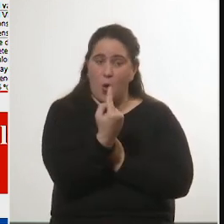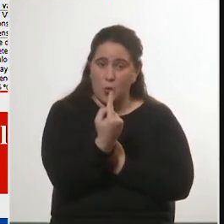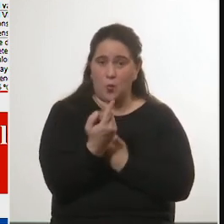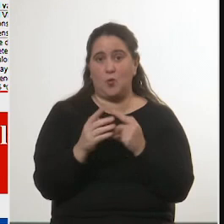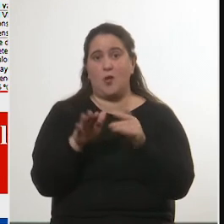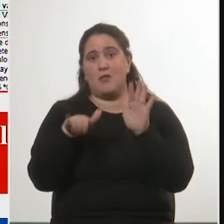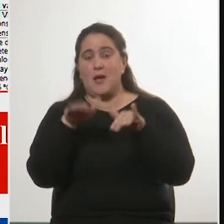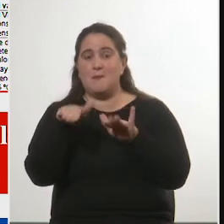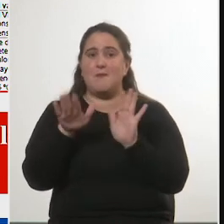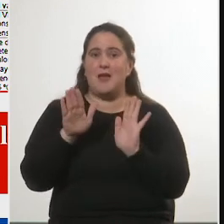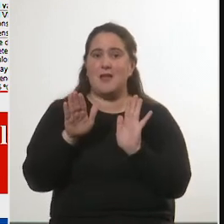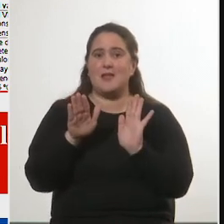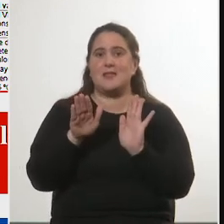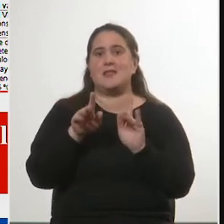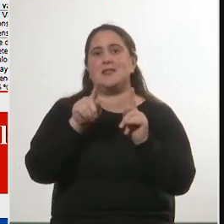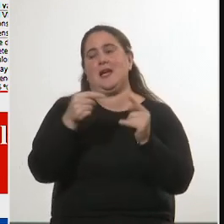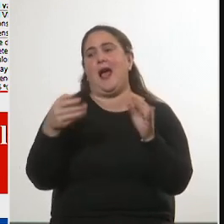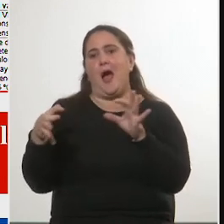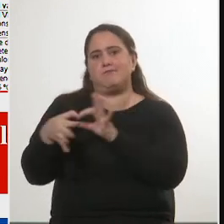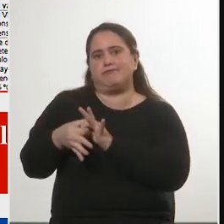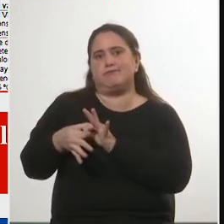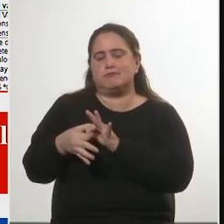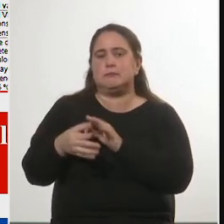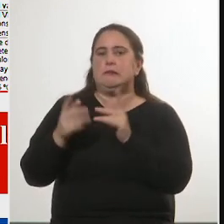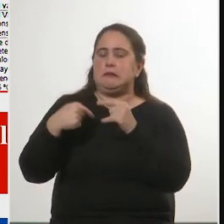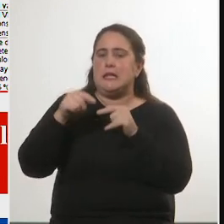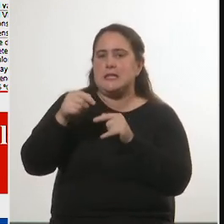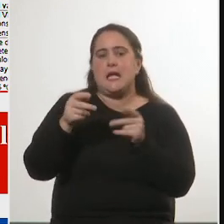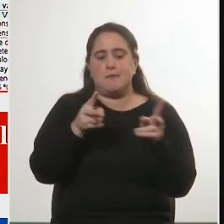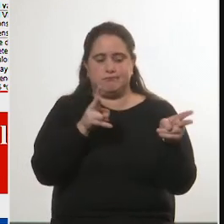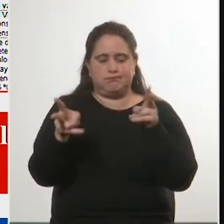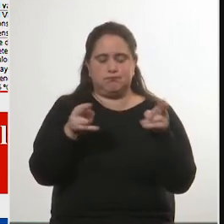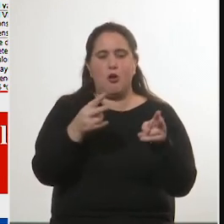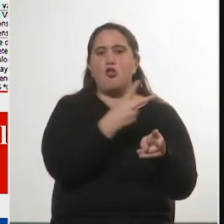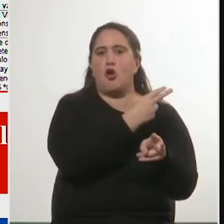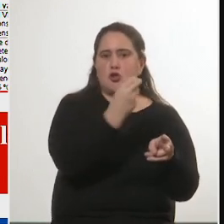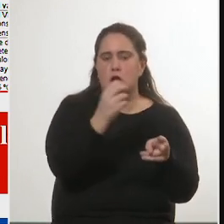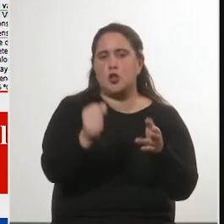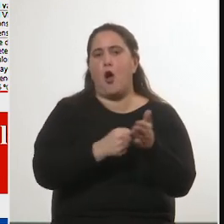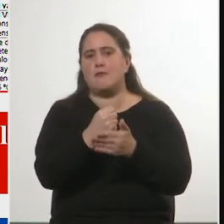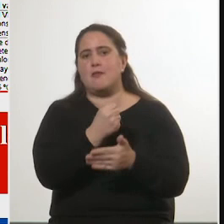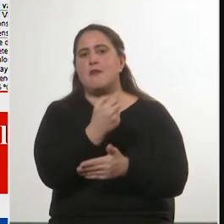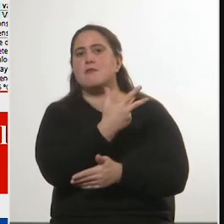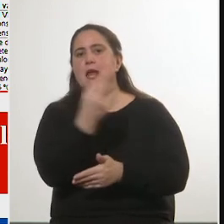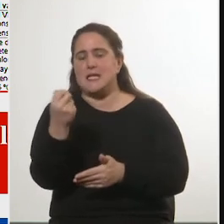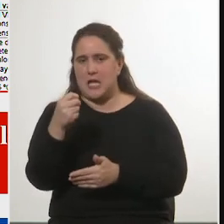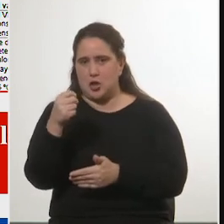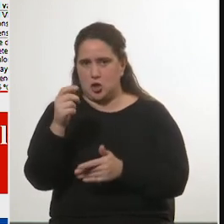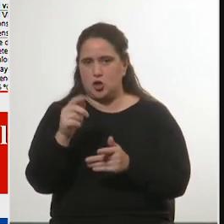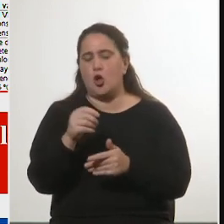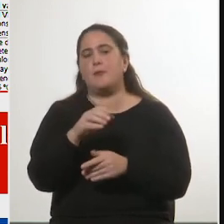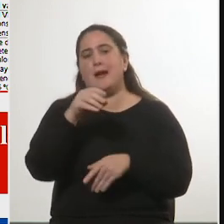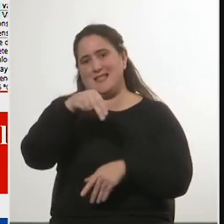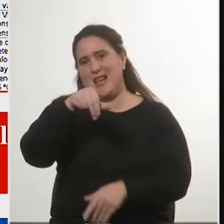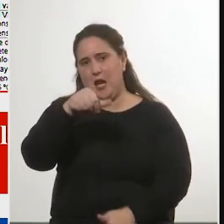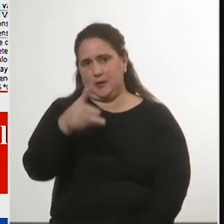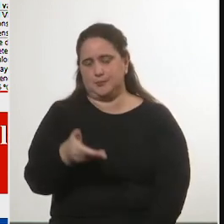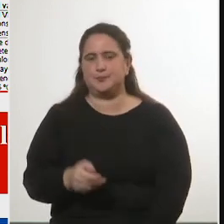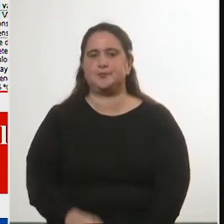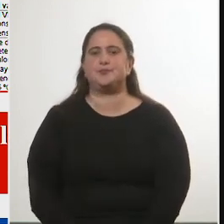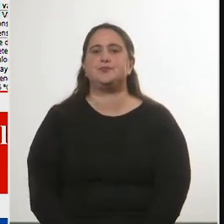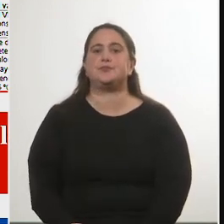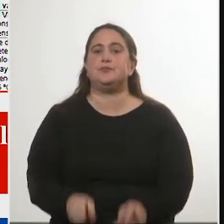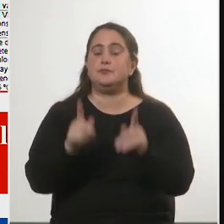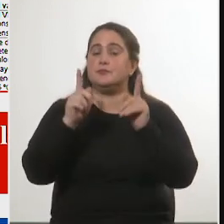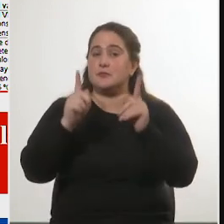anión cloruro en función al catión asociado, y ese rango va entre 200 y 300 miligramos para el cloruro de sodio.